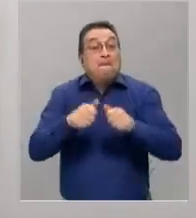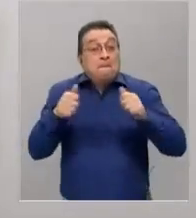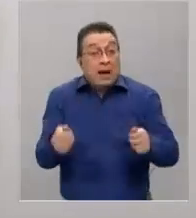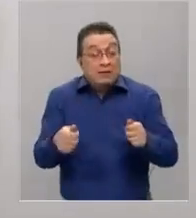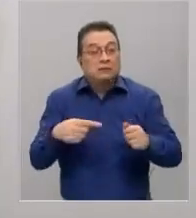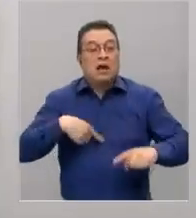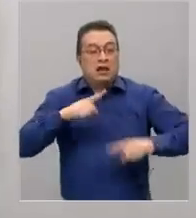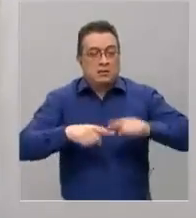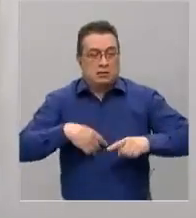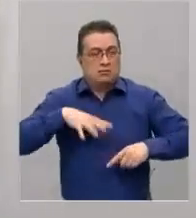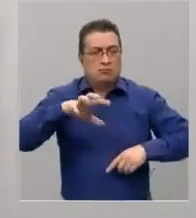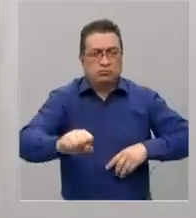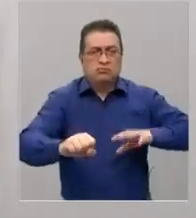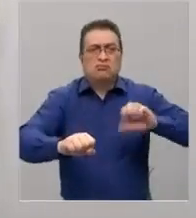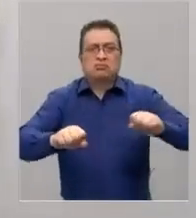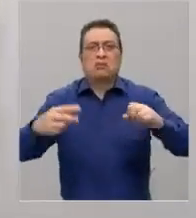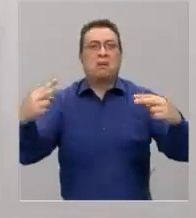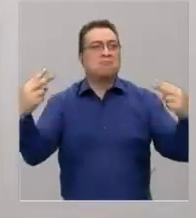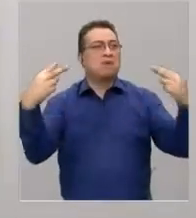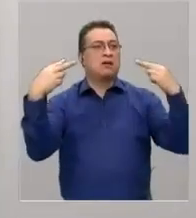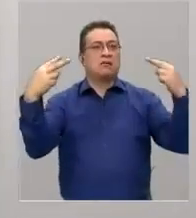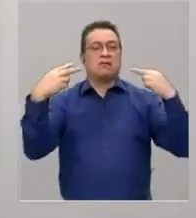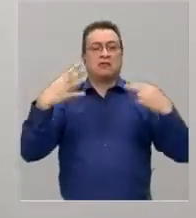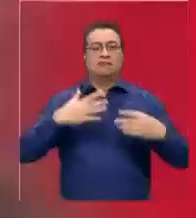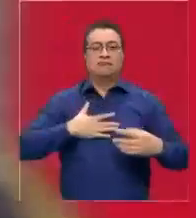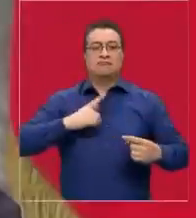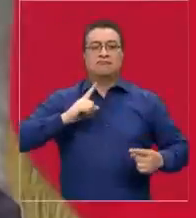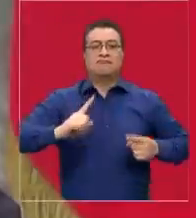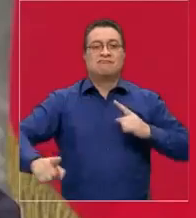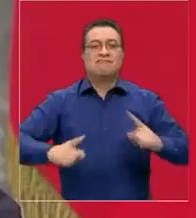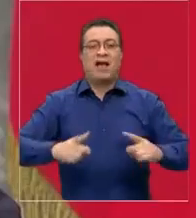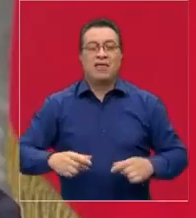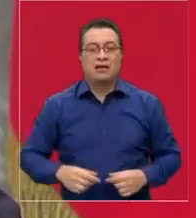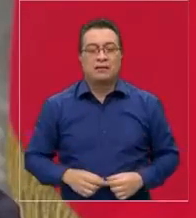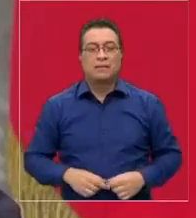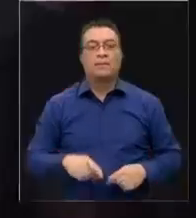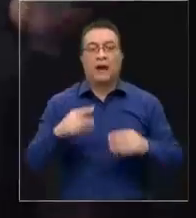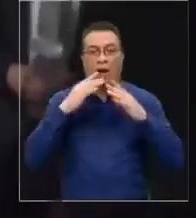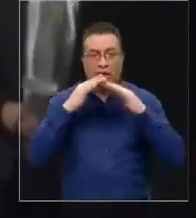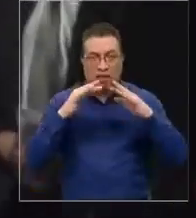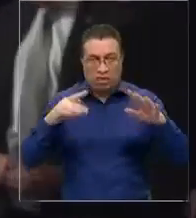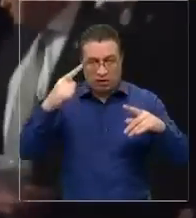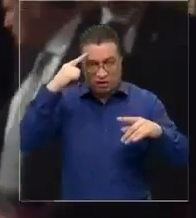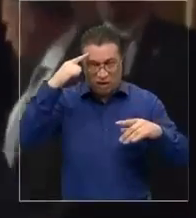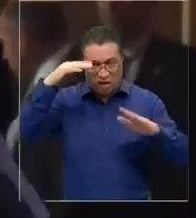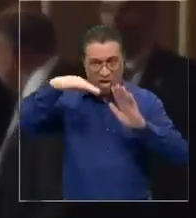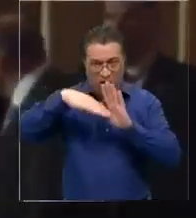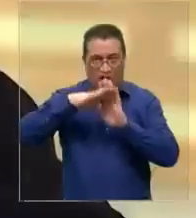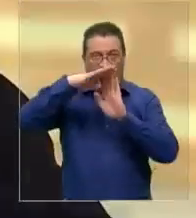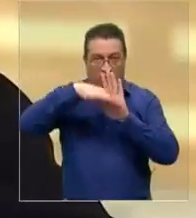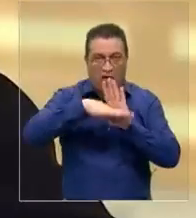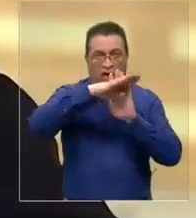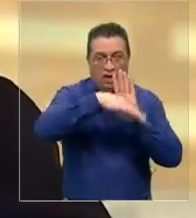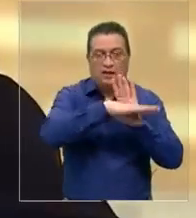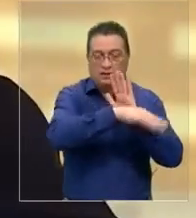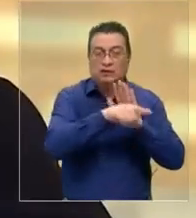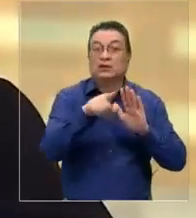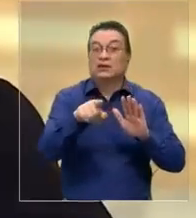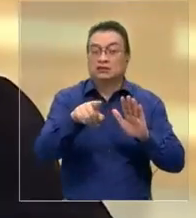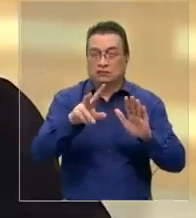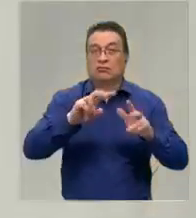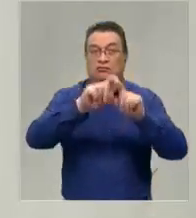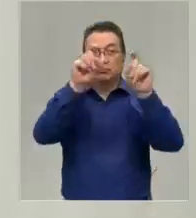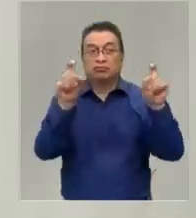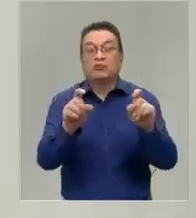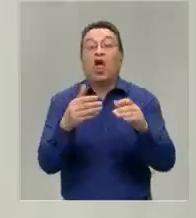también territoriales, de mostrar su dominio por sobre otros. Rumores de inestabilidad mental que se suman a la incógnita de